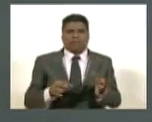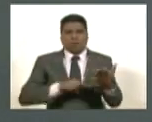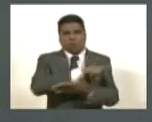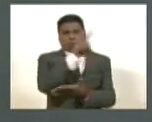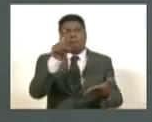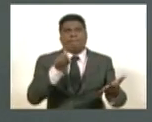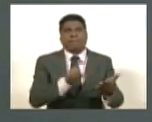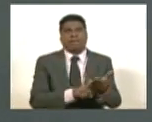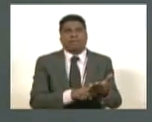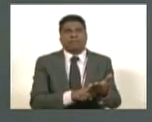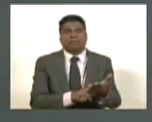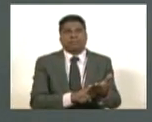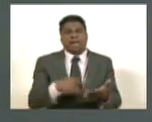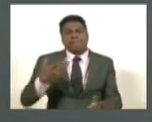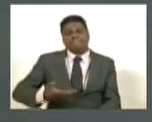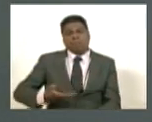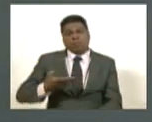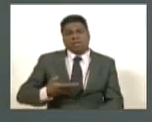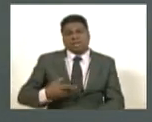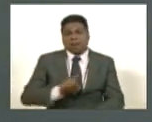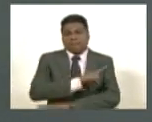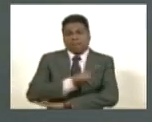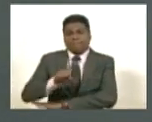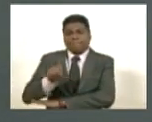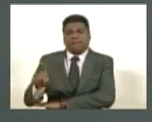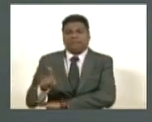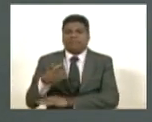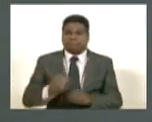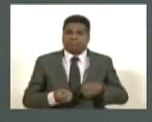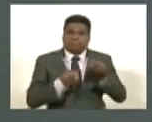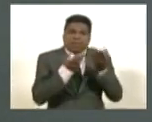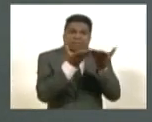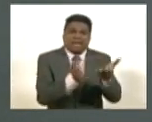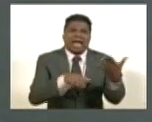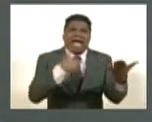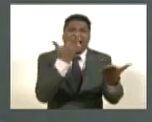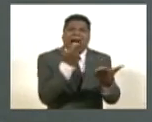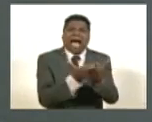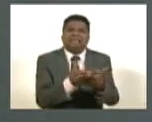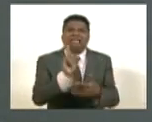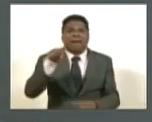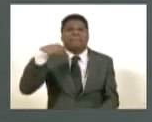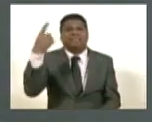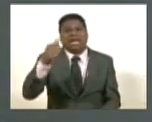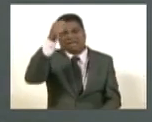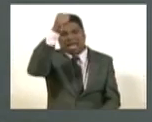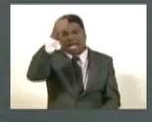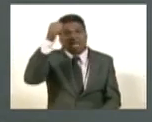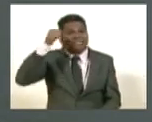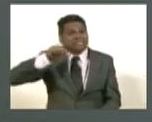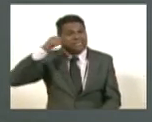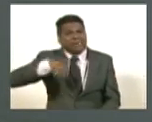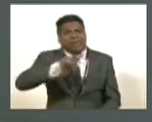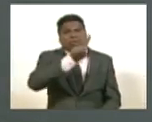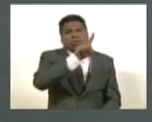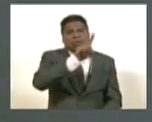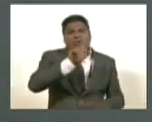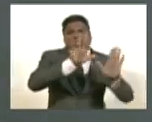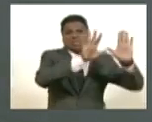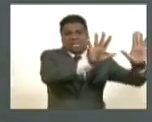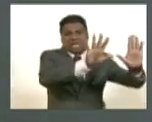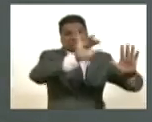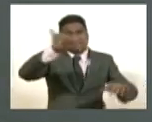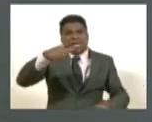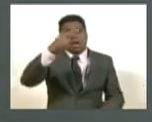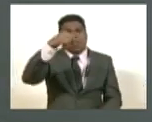postulaciones es rigurosamente obligatorio que se entreguen hasta el día de mañana, sábado 10 de junio.